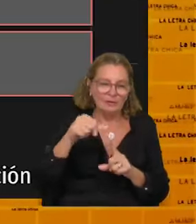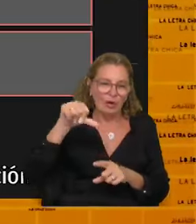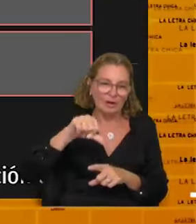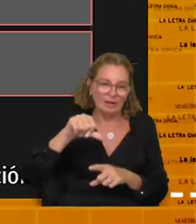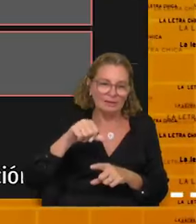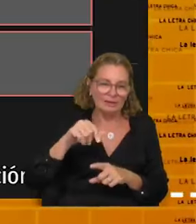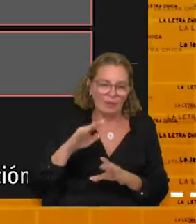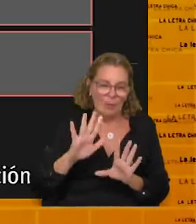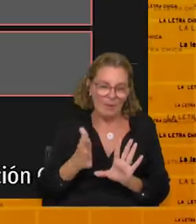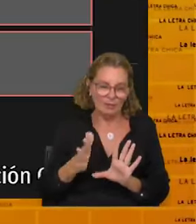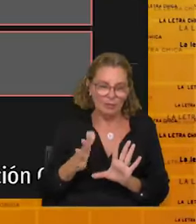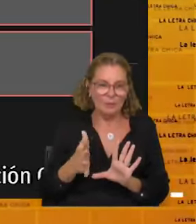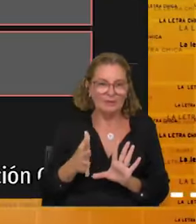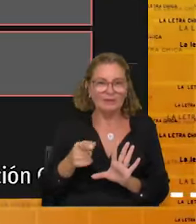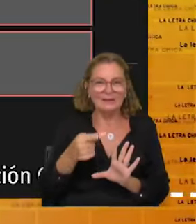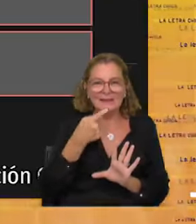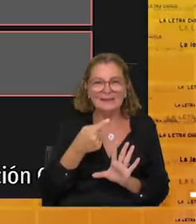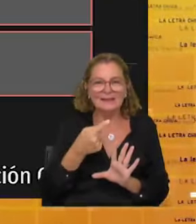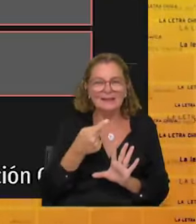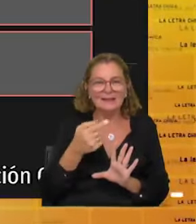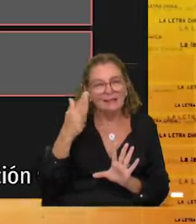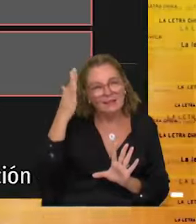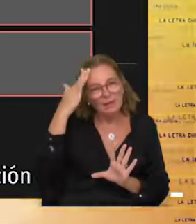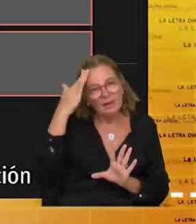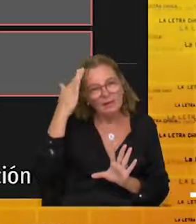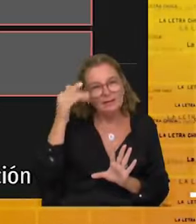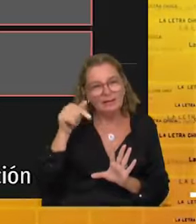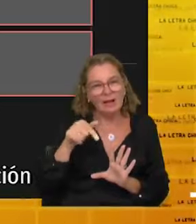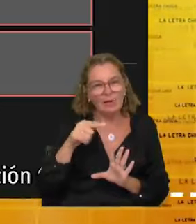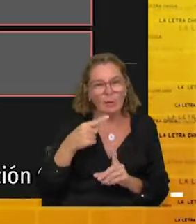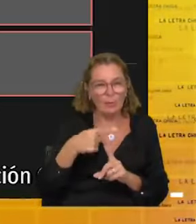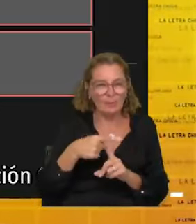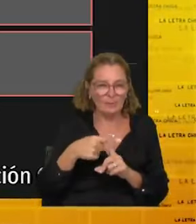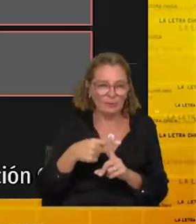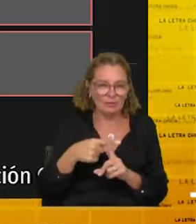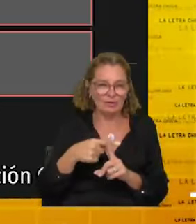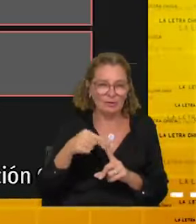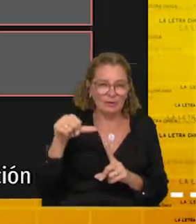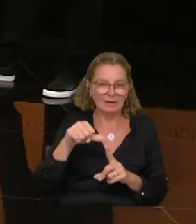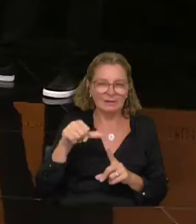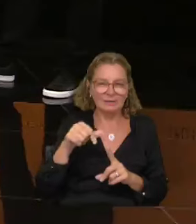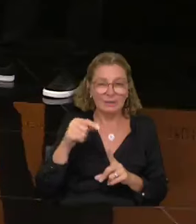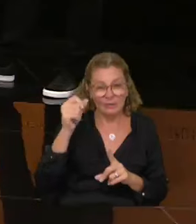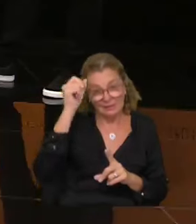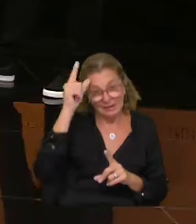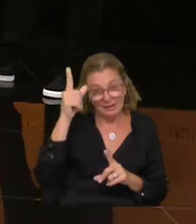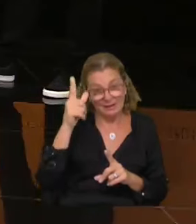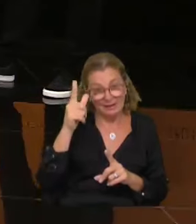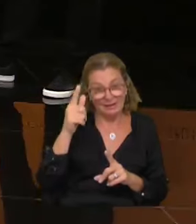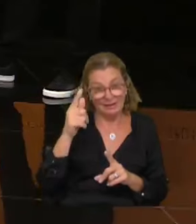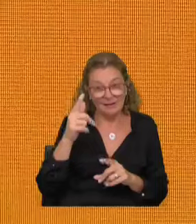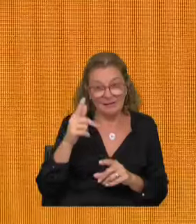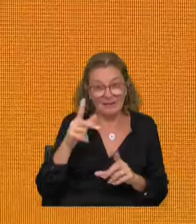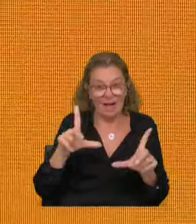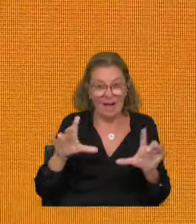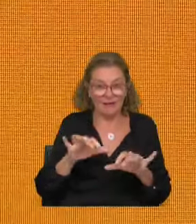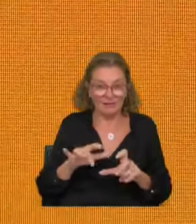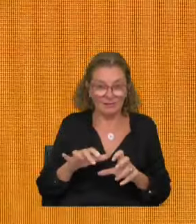neutro entonces después sabe predecir si ese tweet tiene un contenido positivo negativo o neutro Inteligencia artificial con Inteligencia artificial